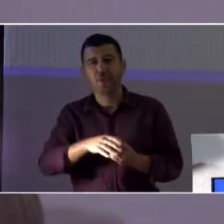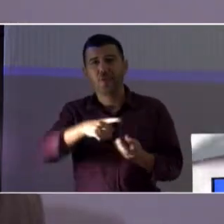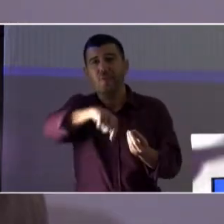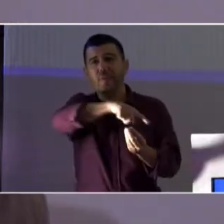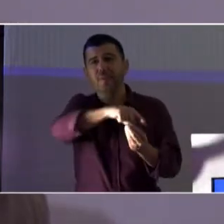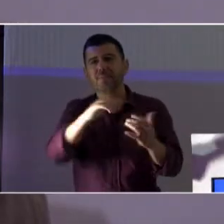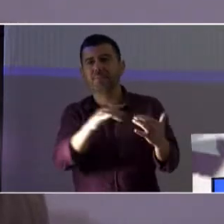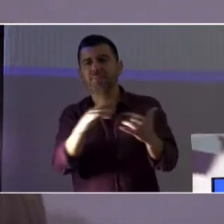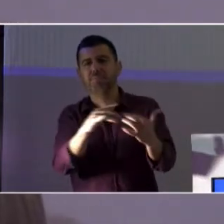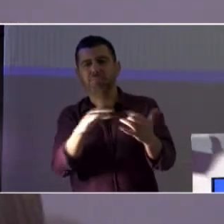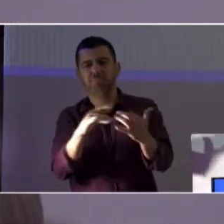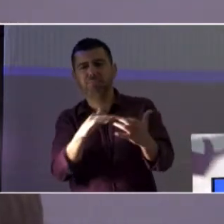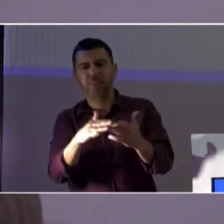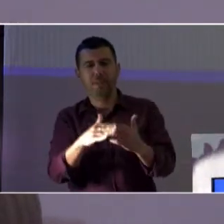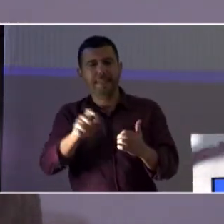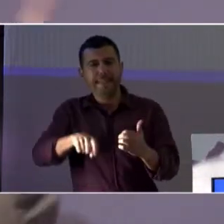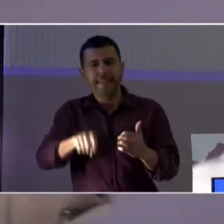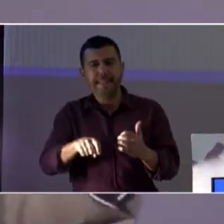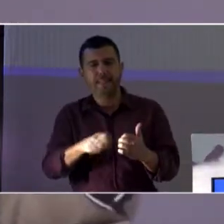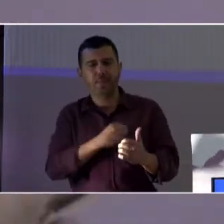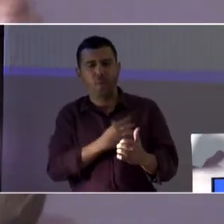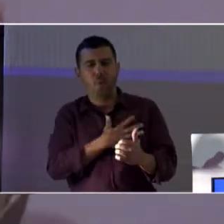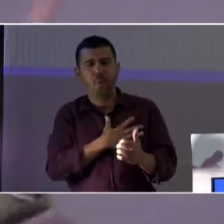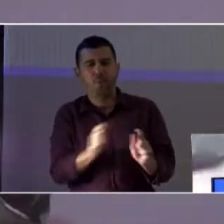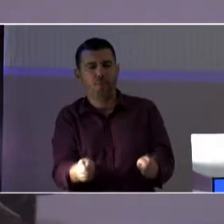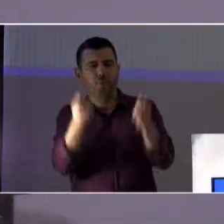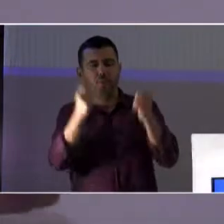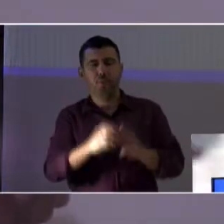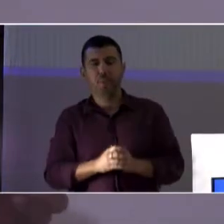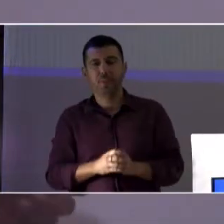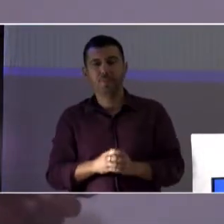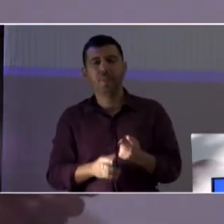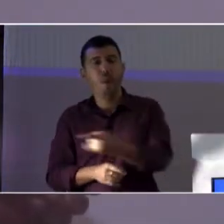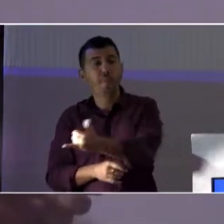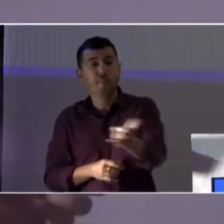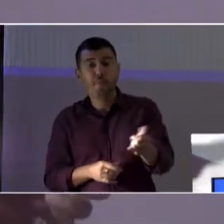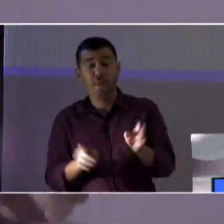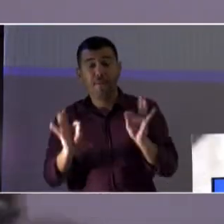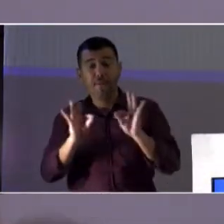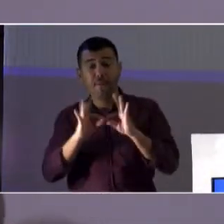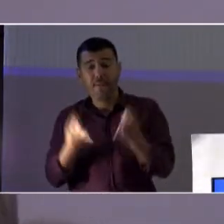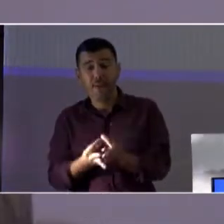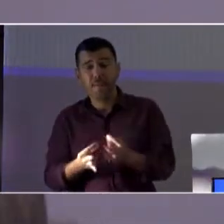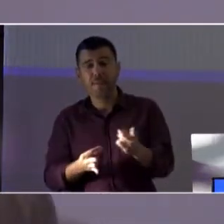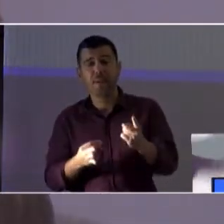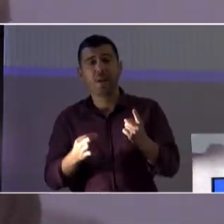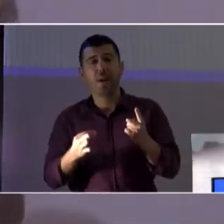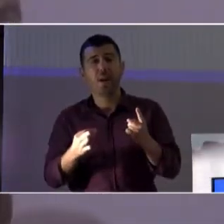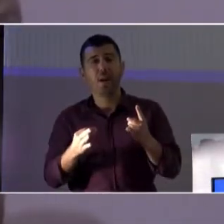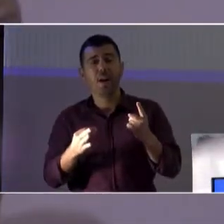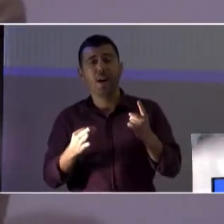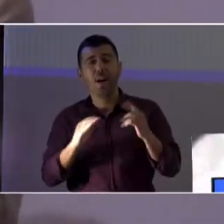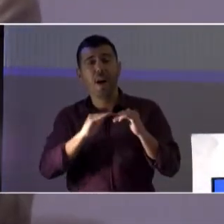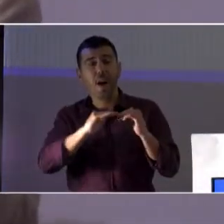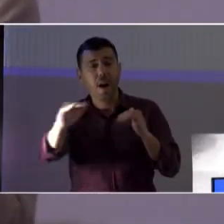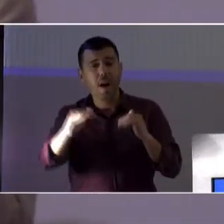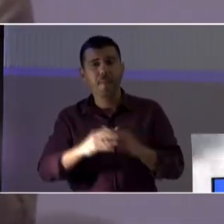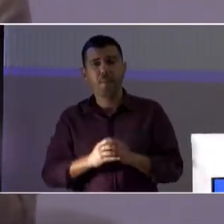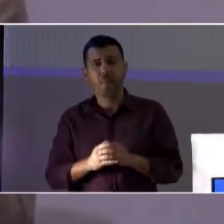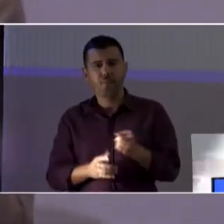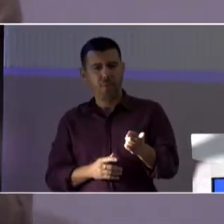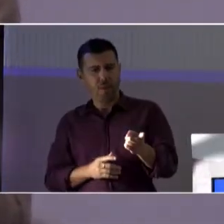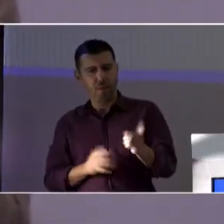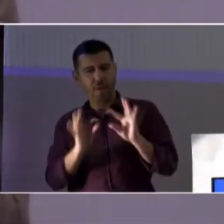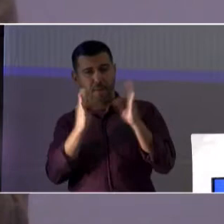necesitaba una oportunidad. Y que podía haber una familia campesina donde había un soldado